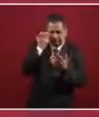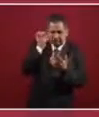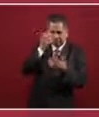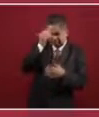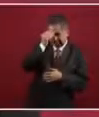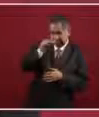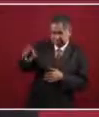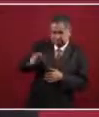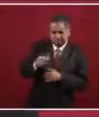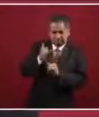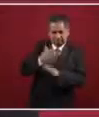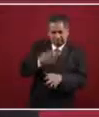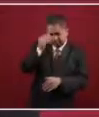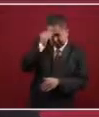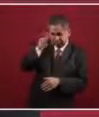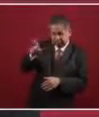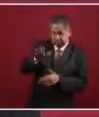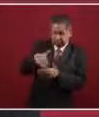una trampa.